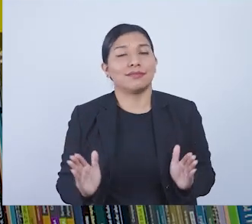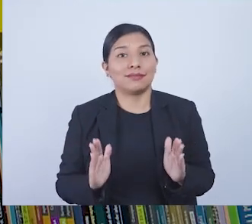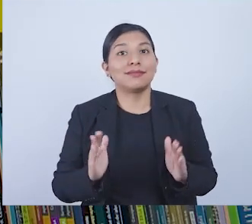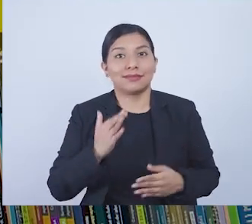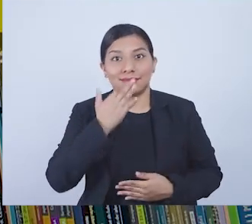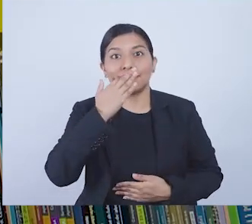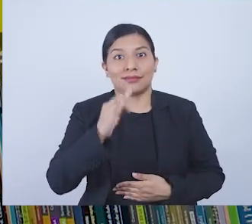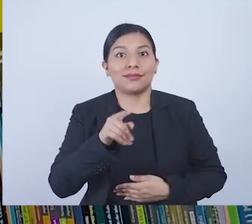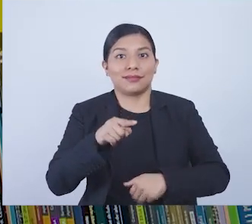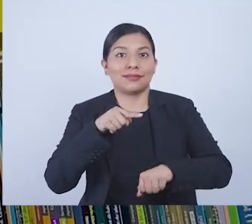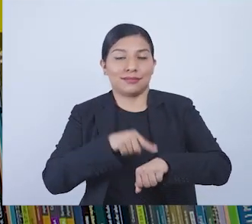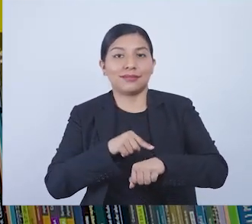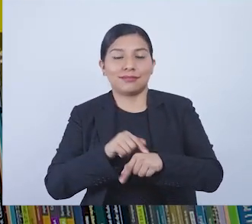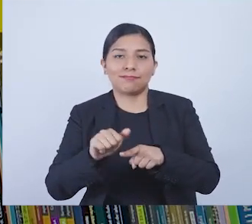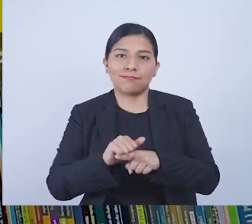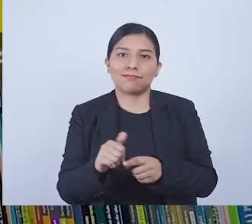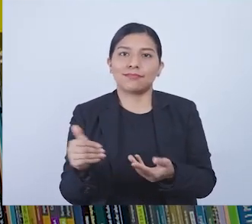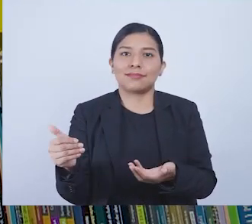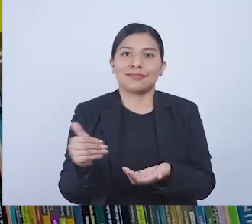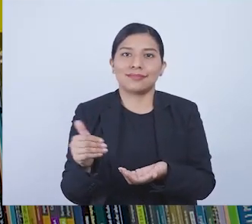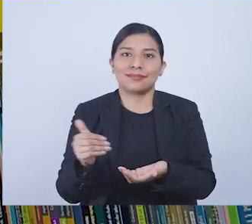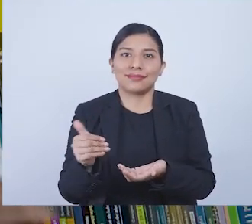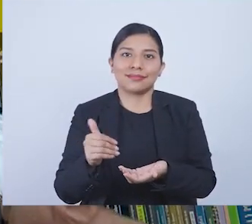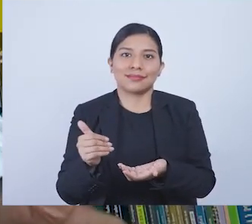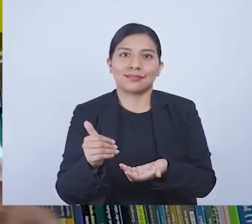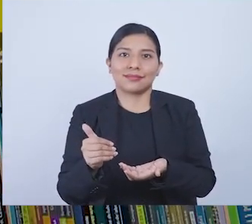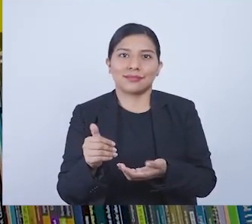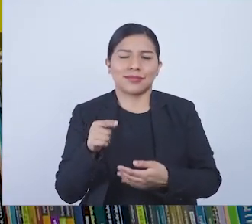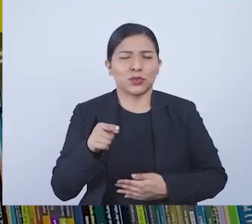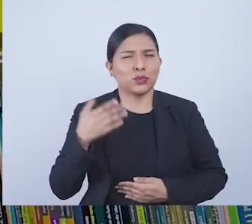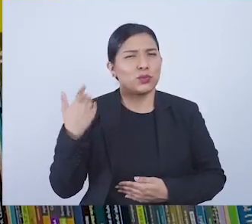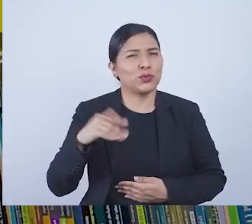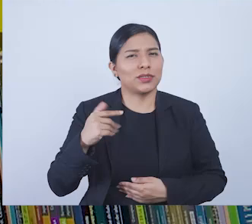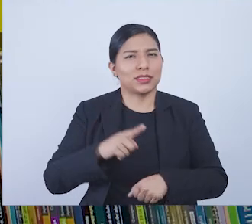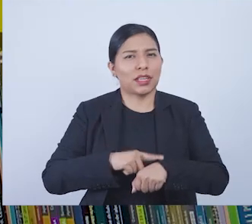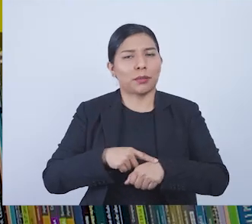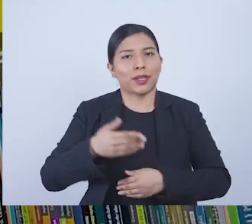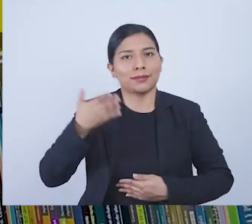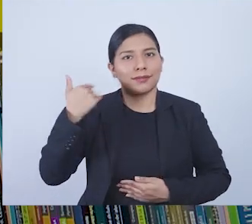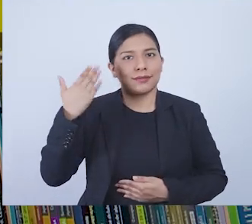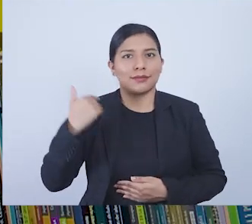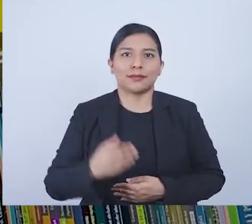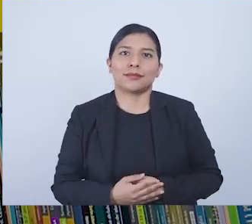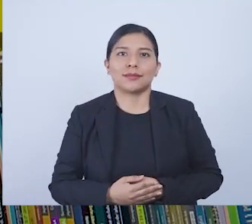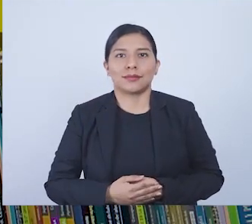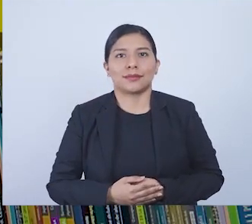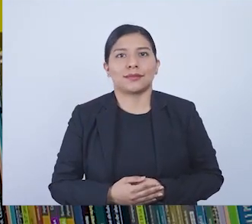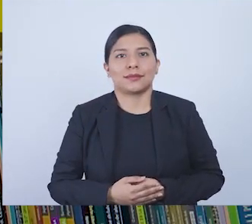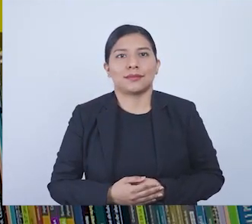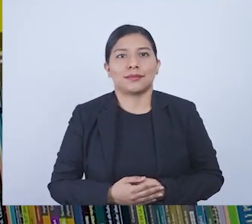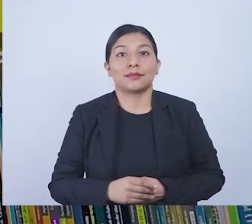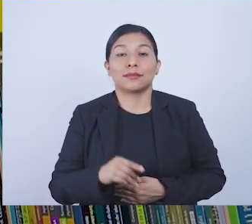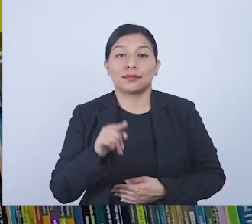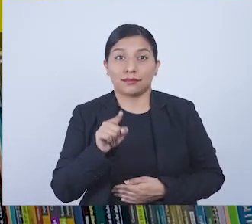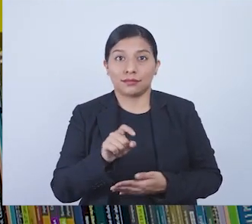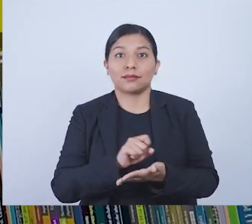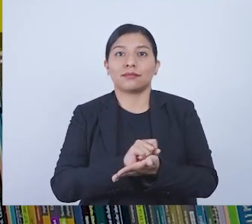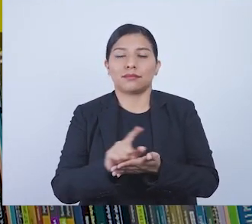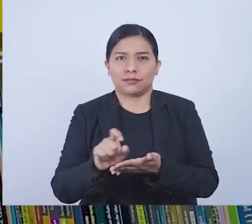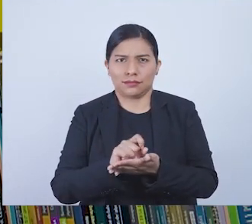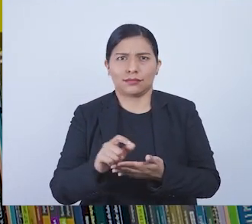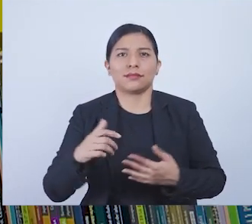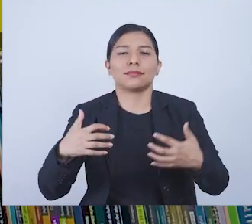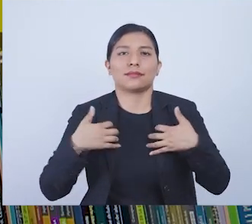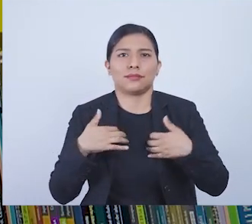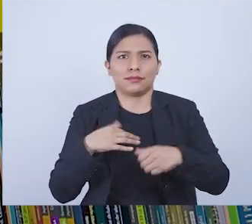el momento la formación de esos 2 años que convivimos. Creo que la escuela tuvo una